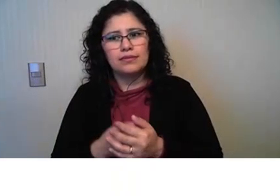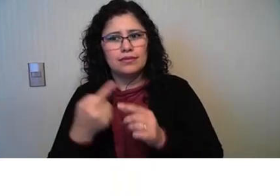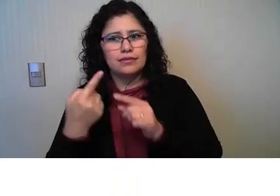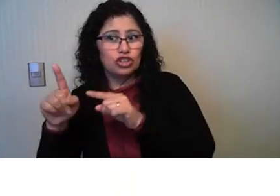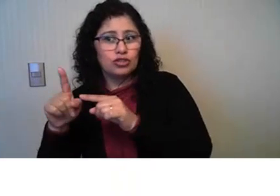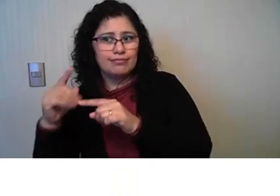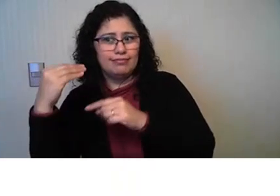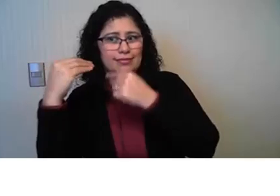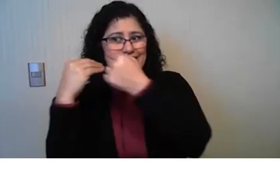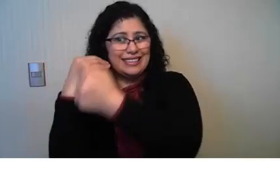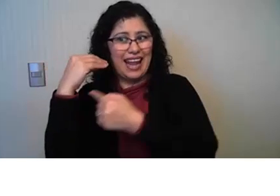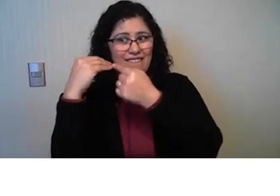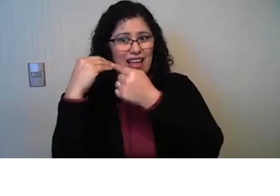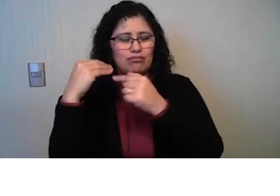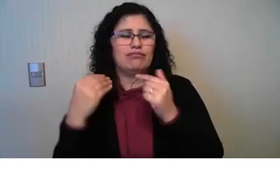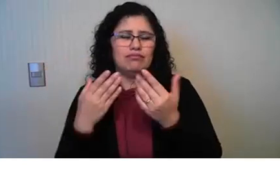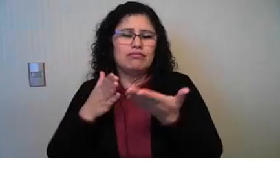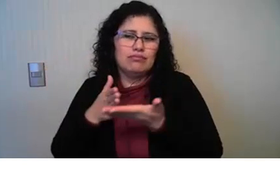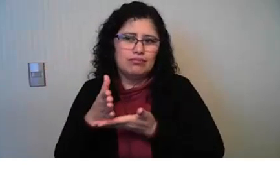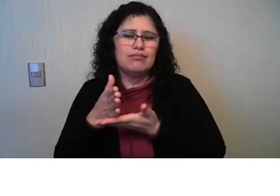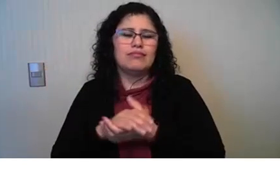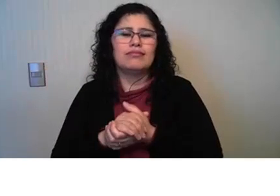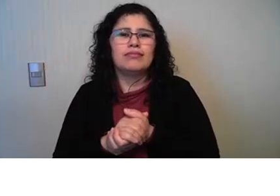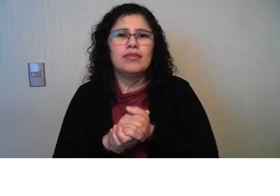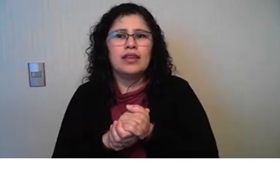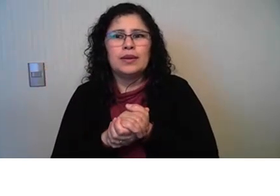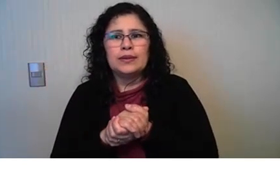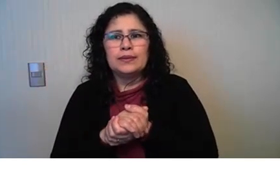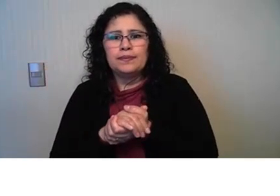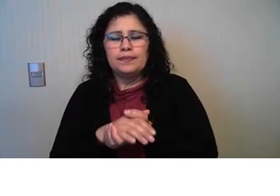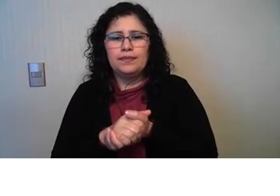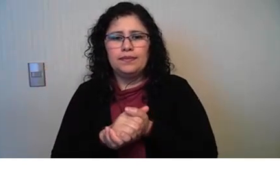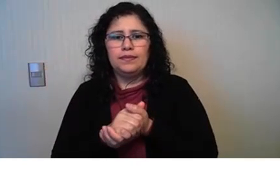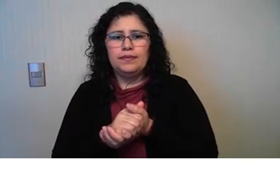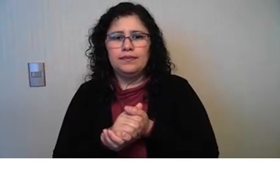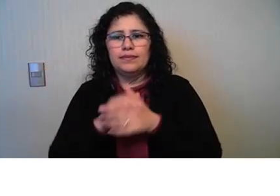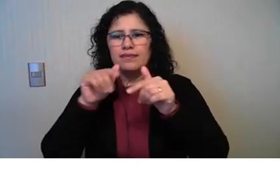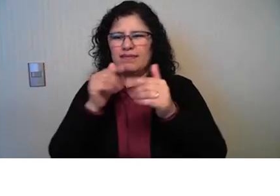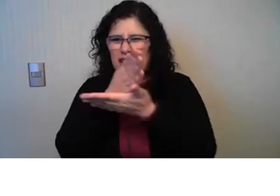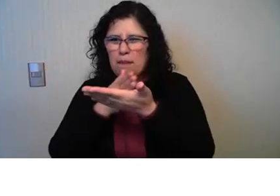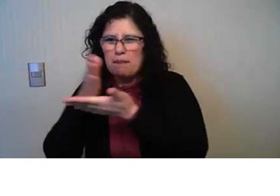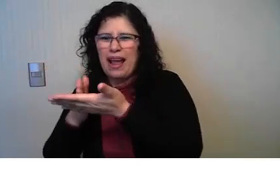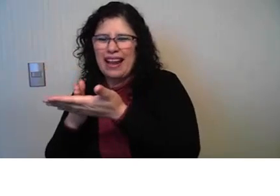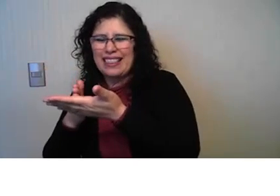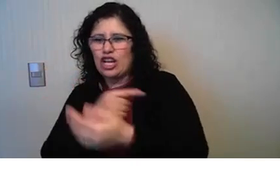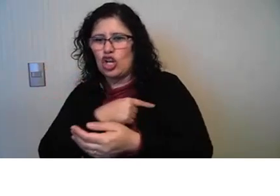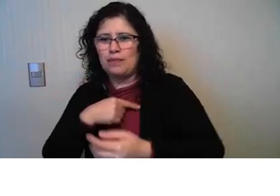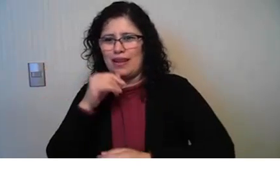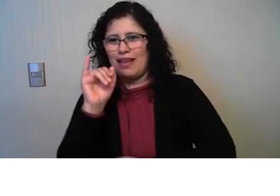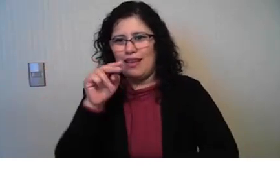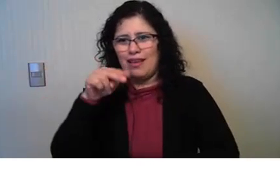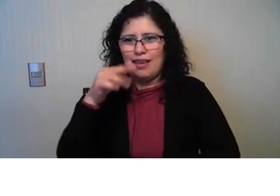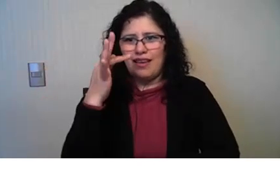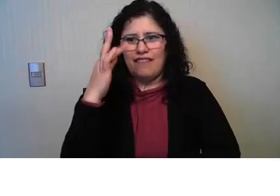elemento de la estructura, de las estructuras infratentoriales, ¿cierto? Que están debajo